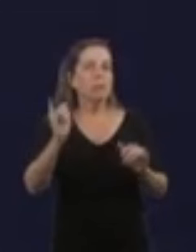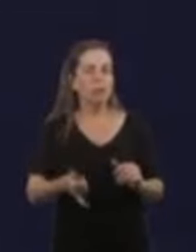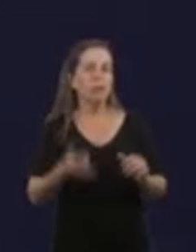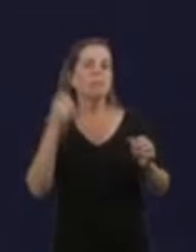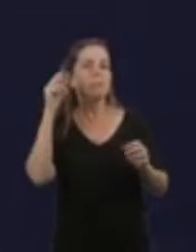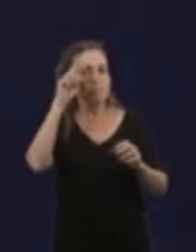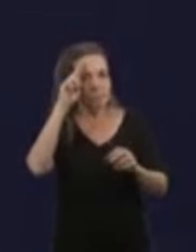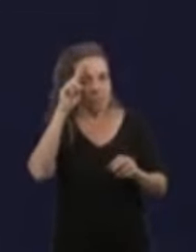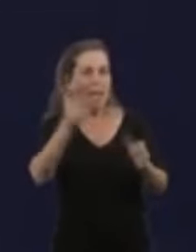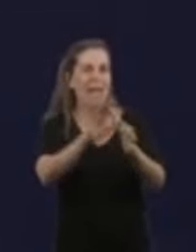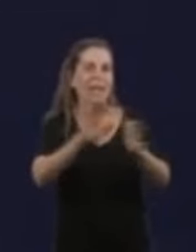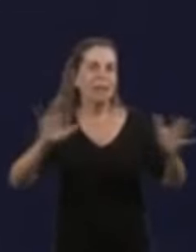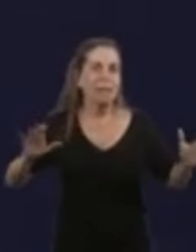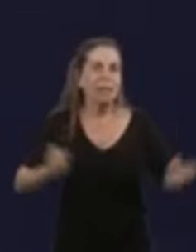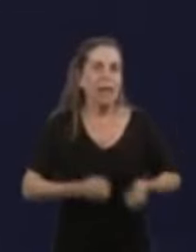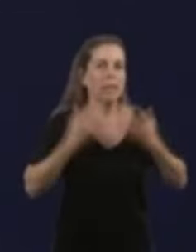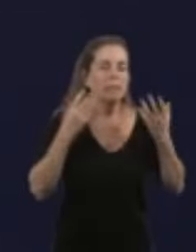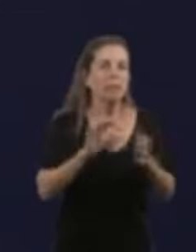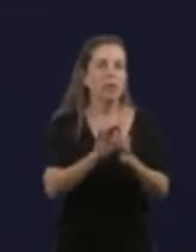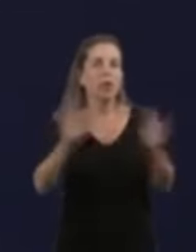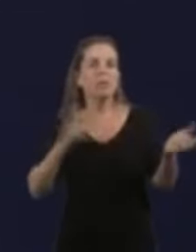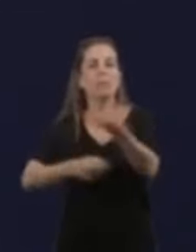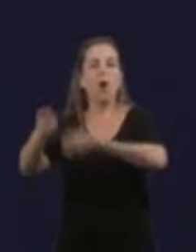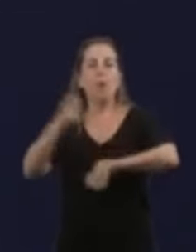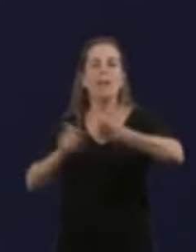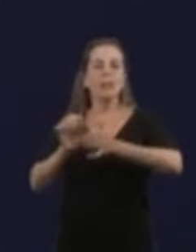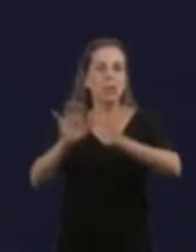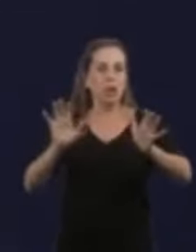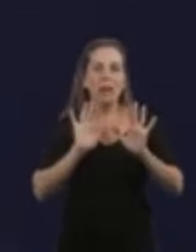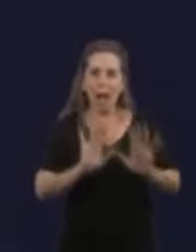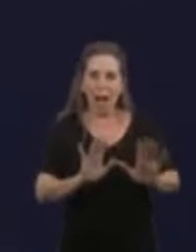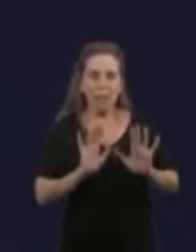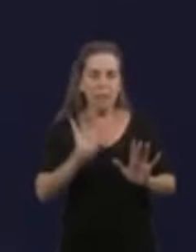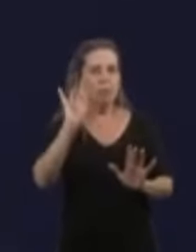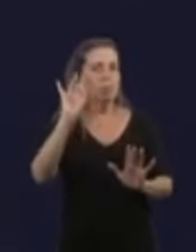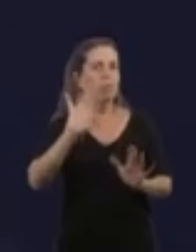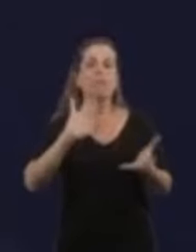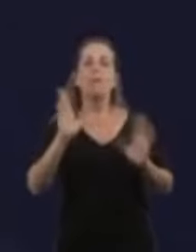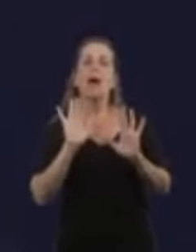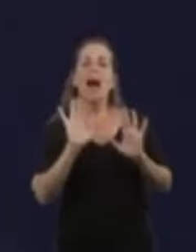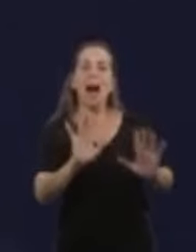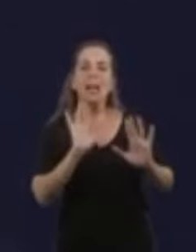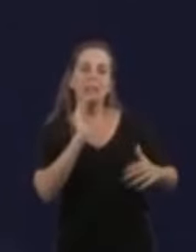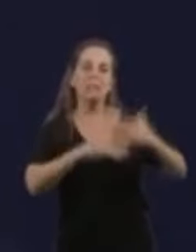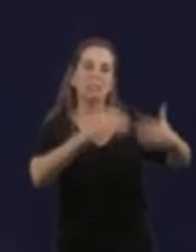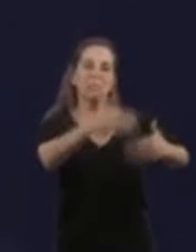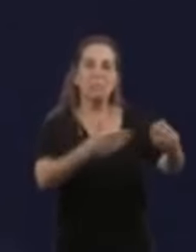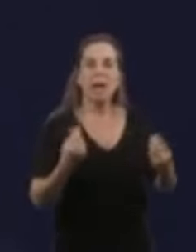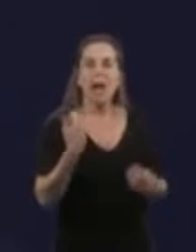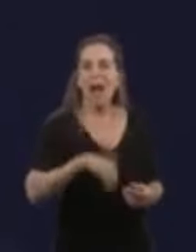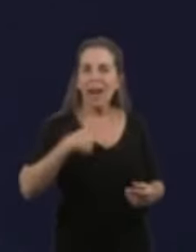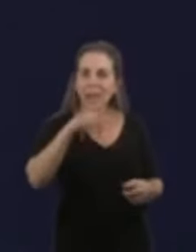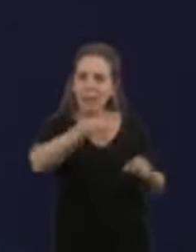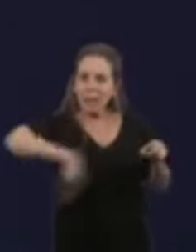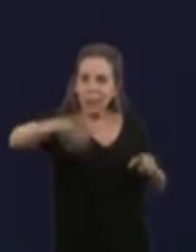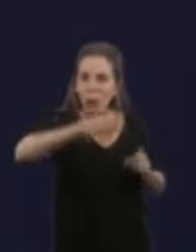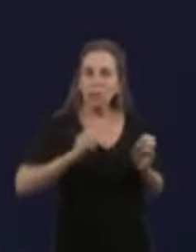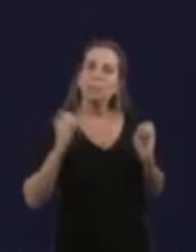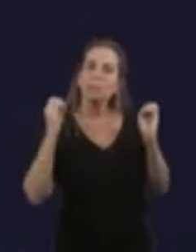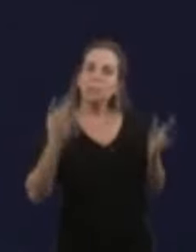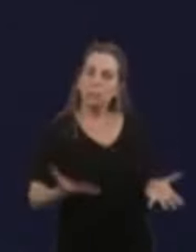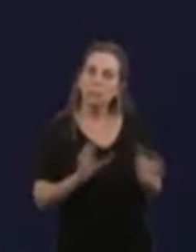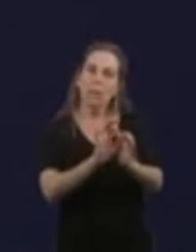expresión ni a la libertad de comercio Porque el único camino para salir adelante es el que hace a los argentinos cada vez